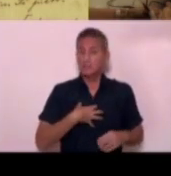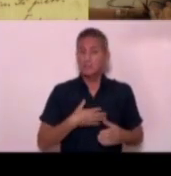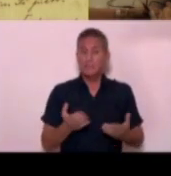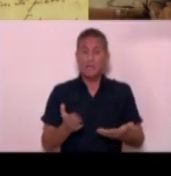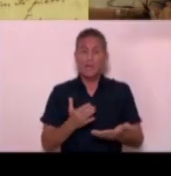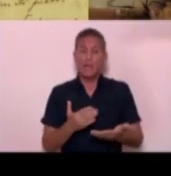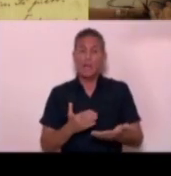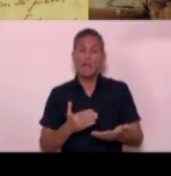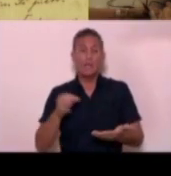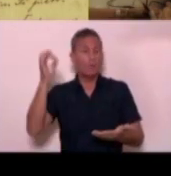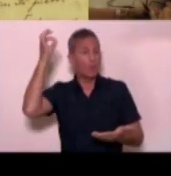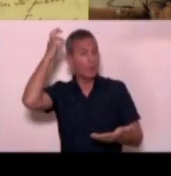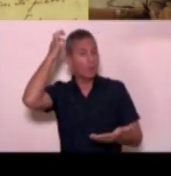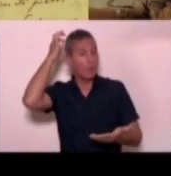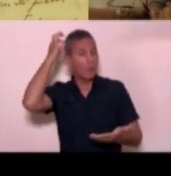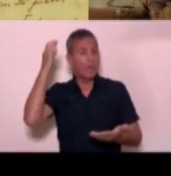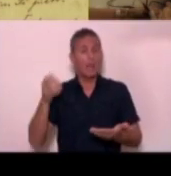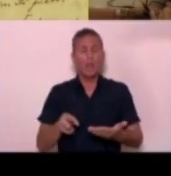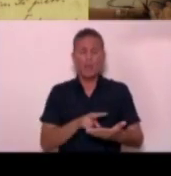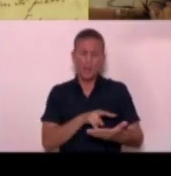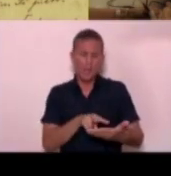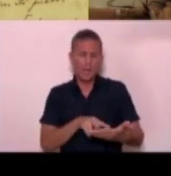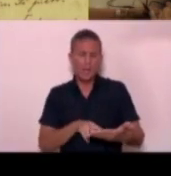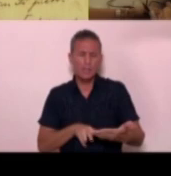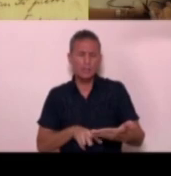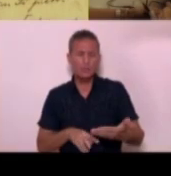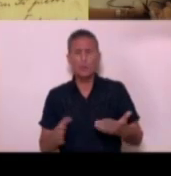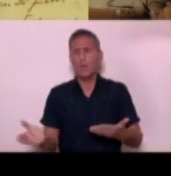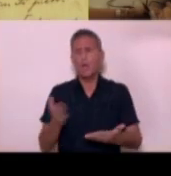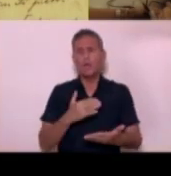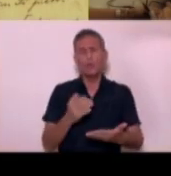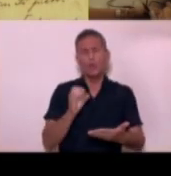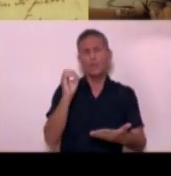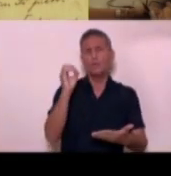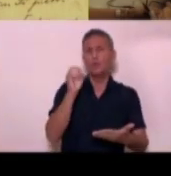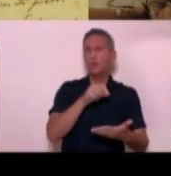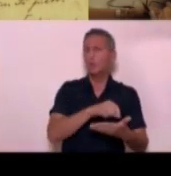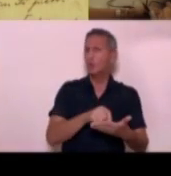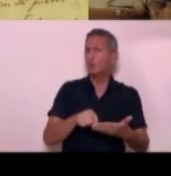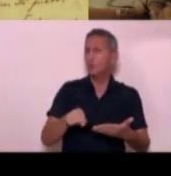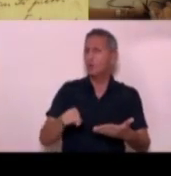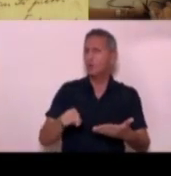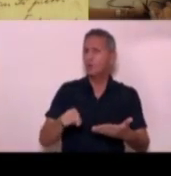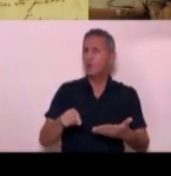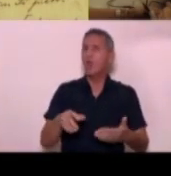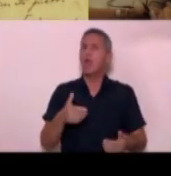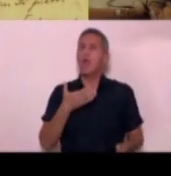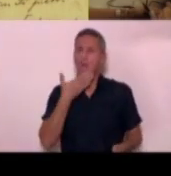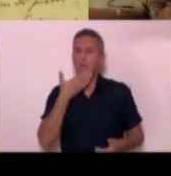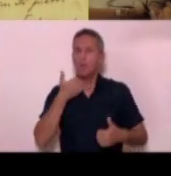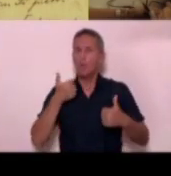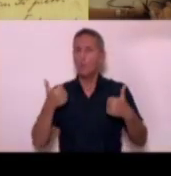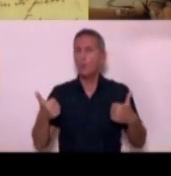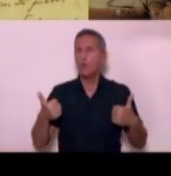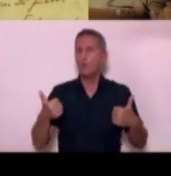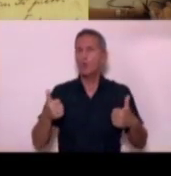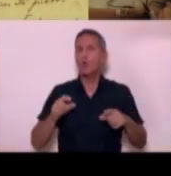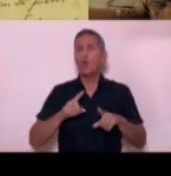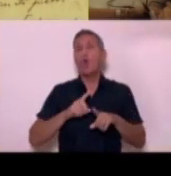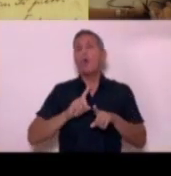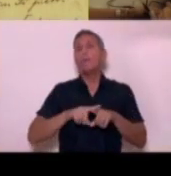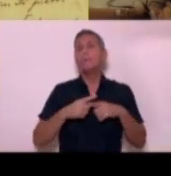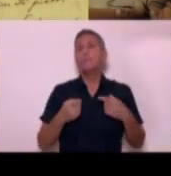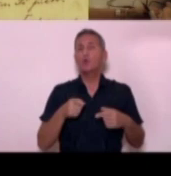español, el de lectura, el cuaderno de ortografía? ¿Sí? Eso sería muy bueno, porque estos y